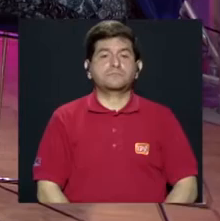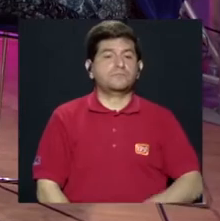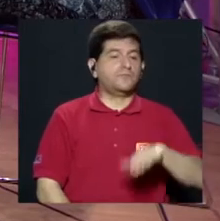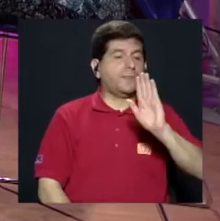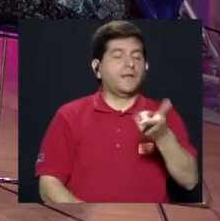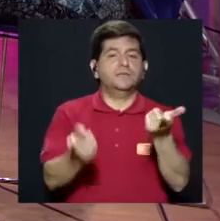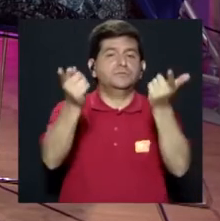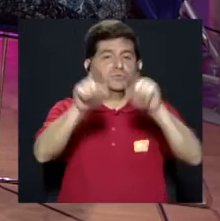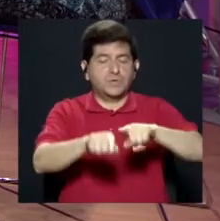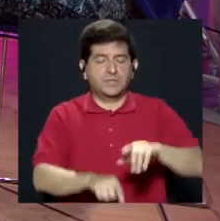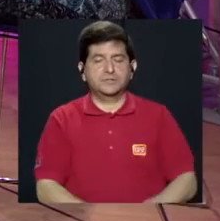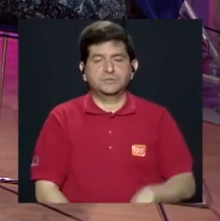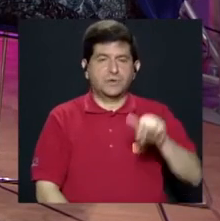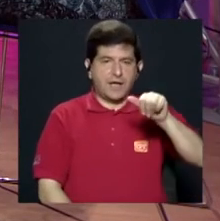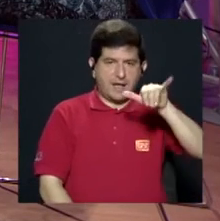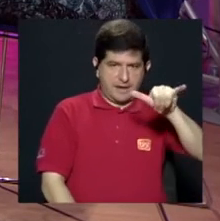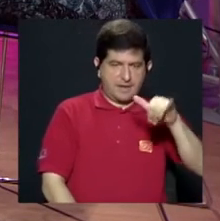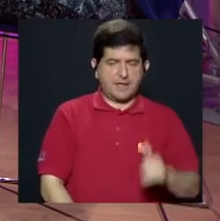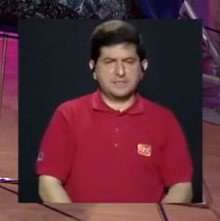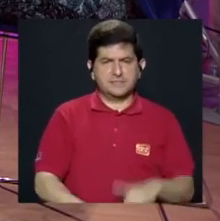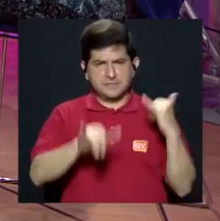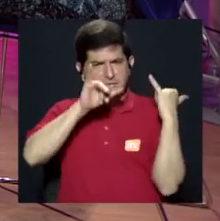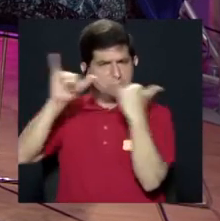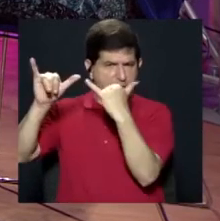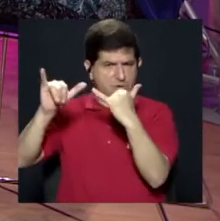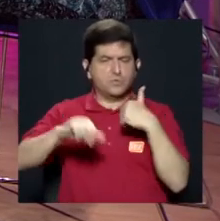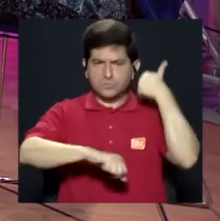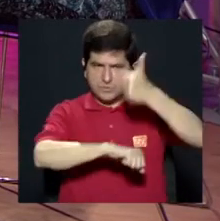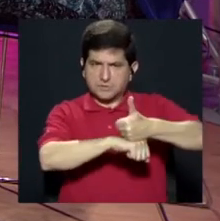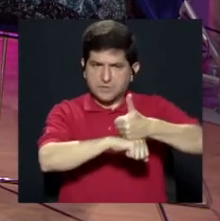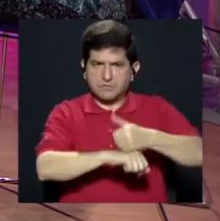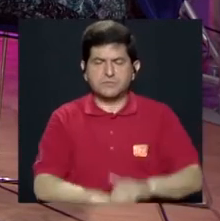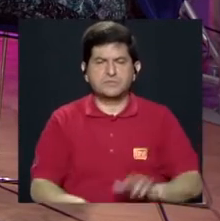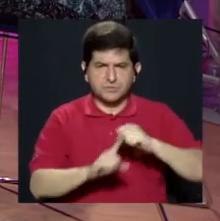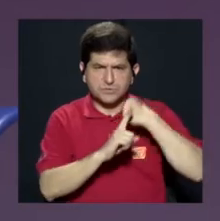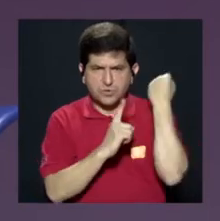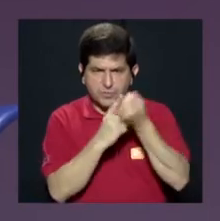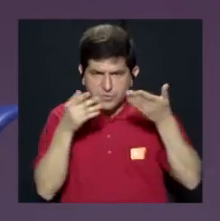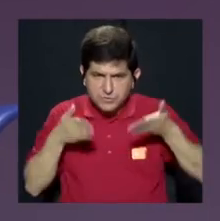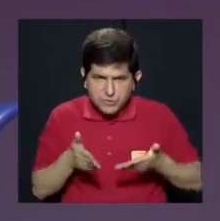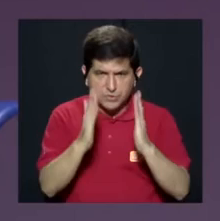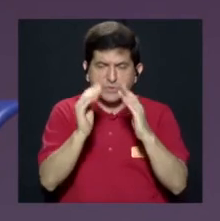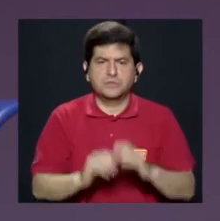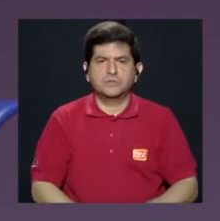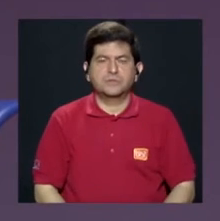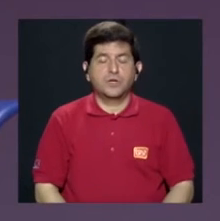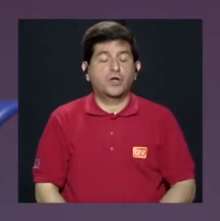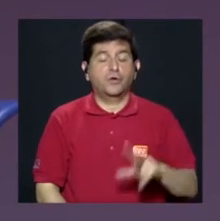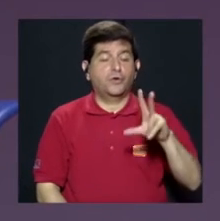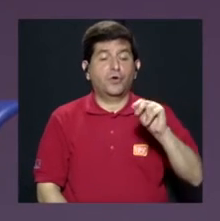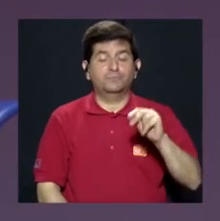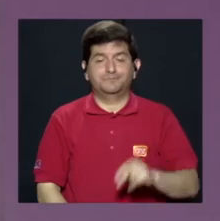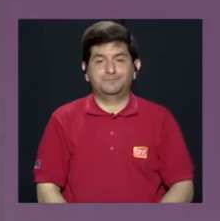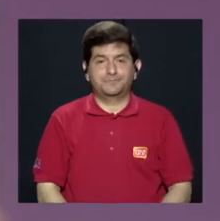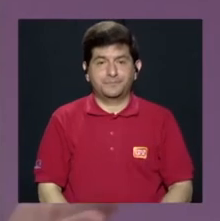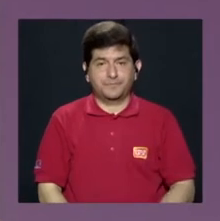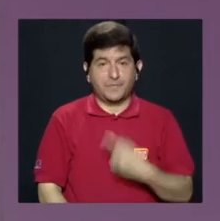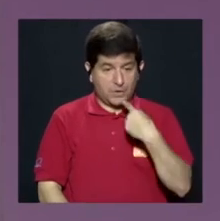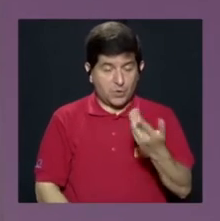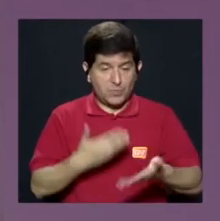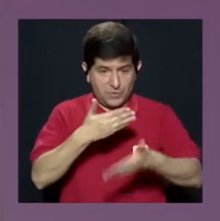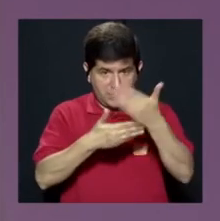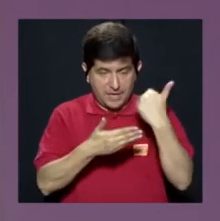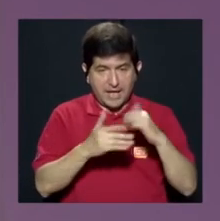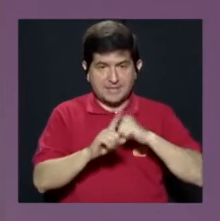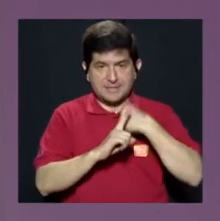suyo, ¿usted, Ana Yancy, puso una demanda por esta situación de su hijo? No, porque como te dije en